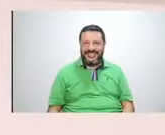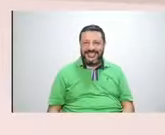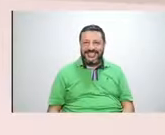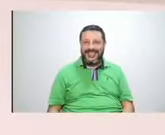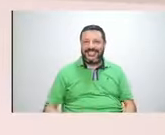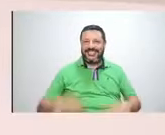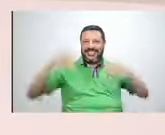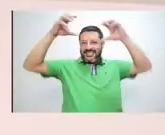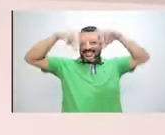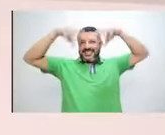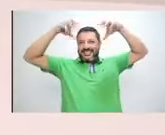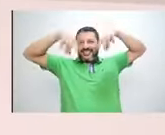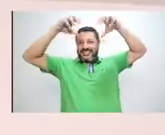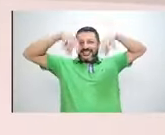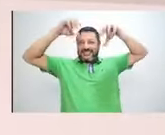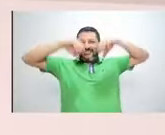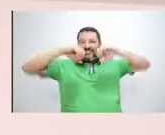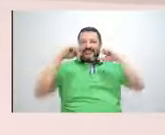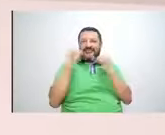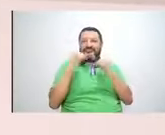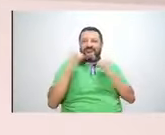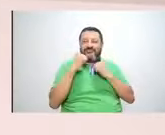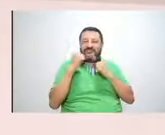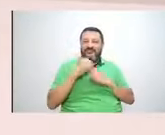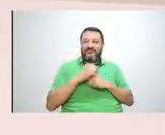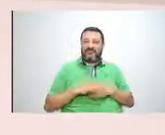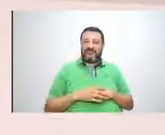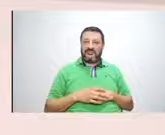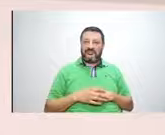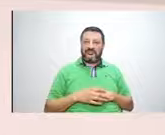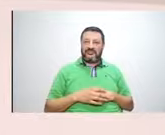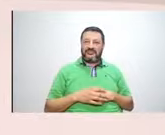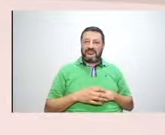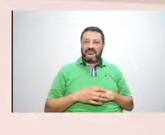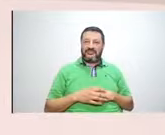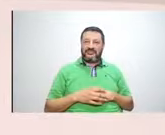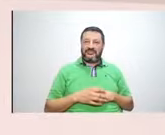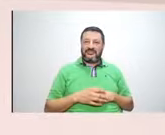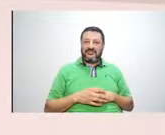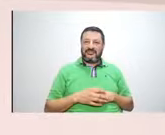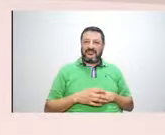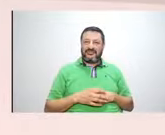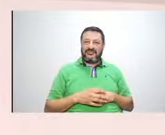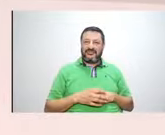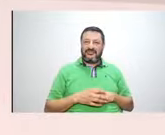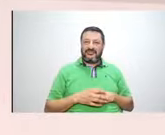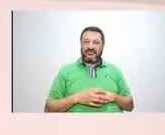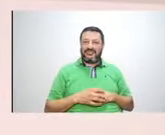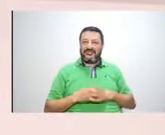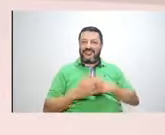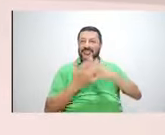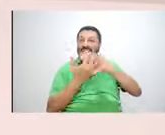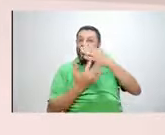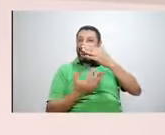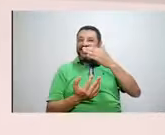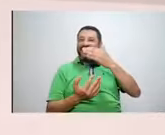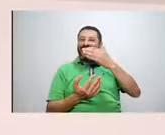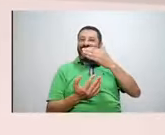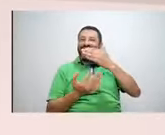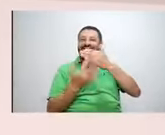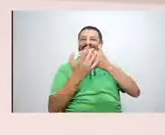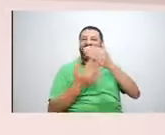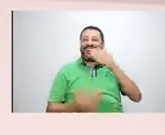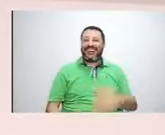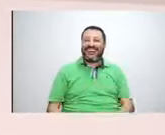soy extremadamente violenta, y de hecho es porque como que... Igual no tengo tanta como grasa en el cuerpo, igual eso me lo he hecho